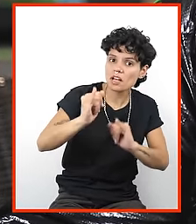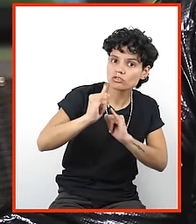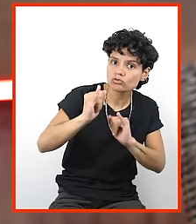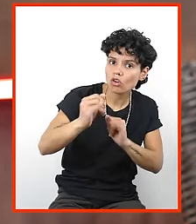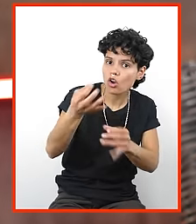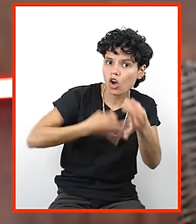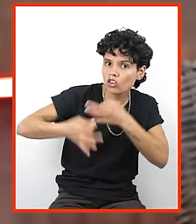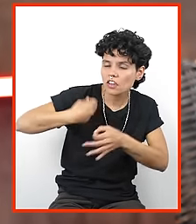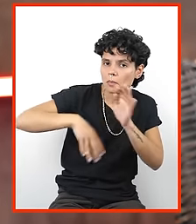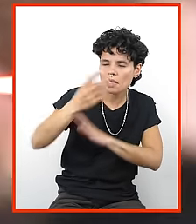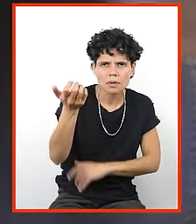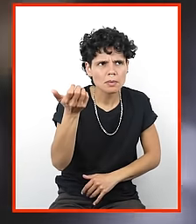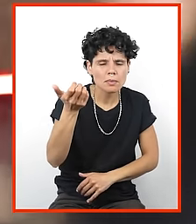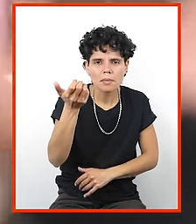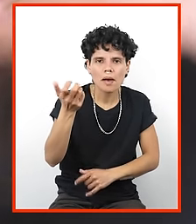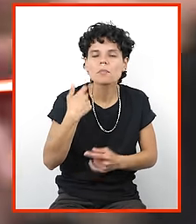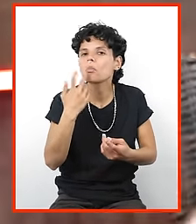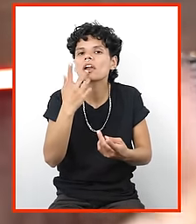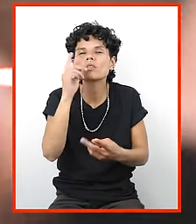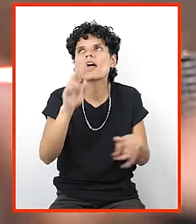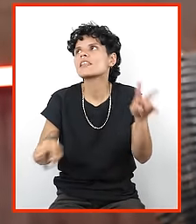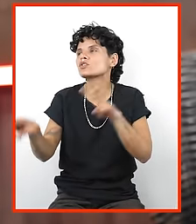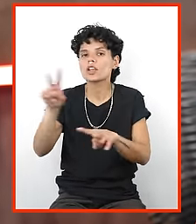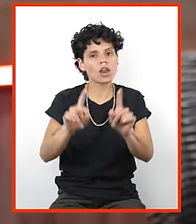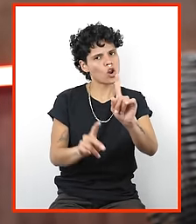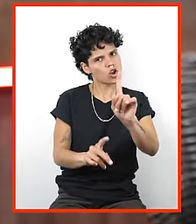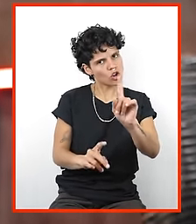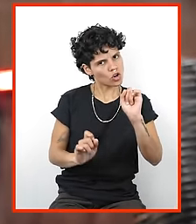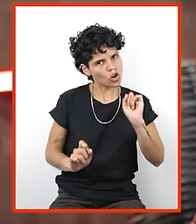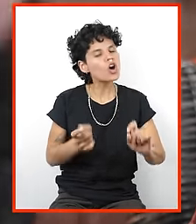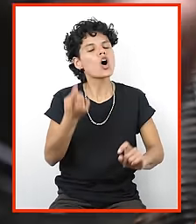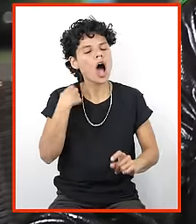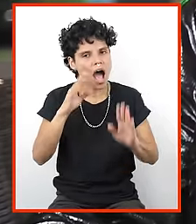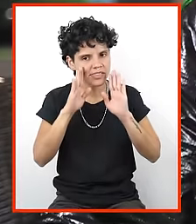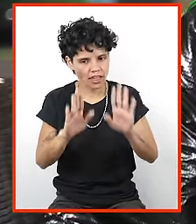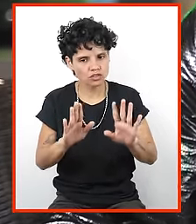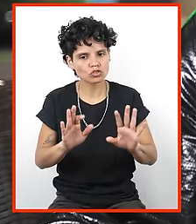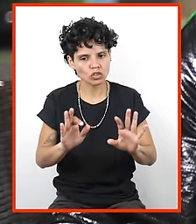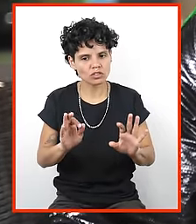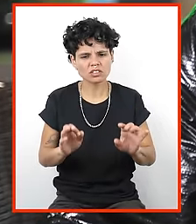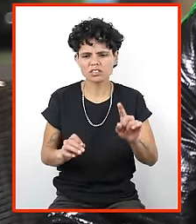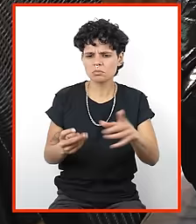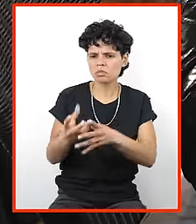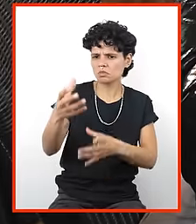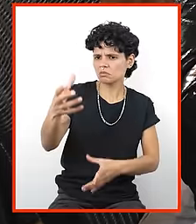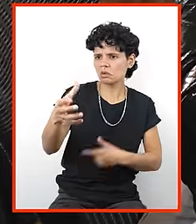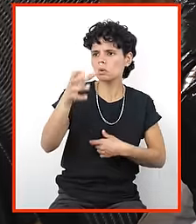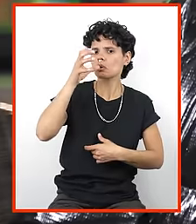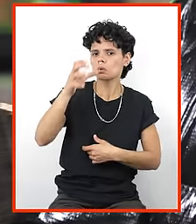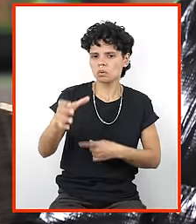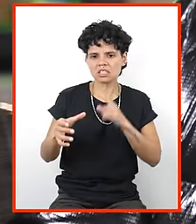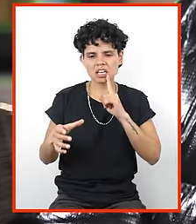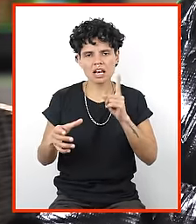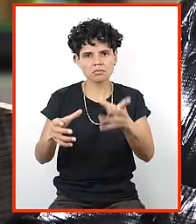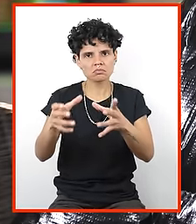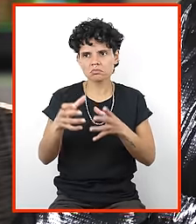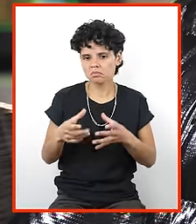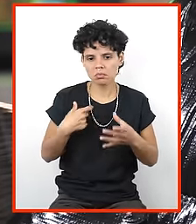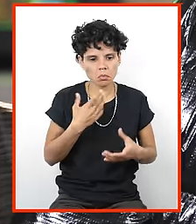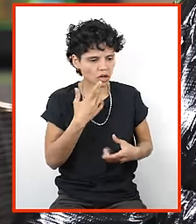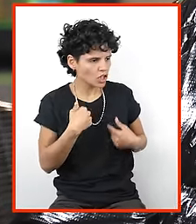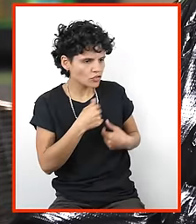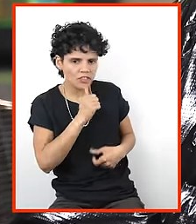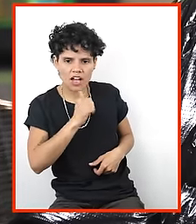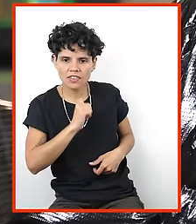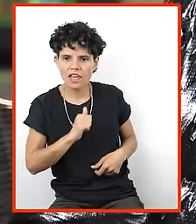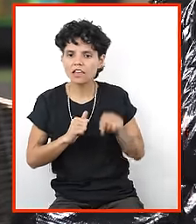información de la que debía. Totalmente. Por estar distraída, eso. Por estar distraída. No, no, siempre a conciencia. Creo que estás tomando un bromazote. Es que me lo tiro. Gracias, Arzu, ¿eh? Porque a mí